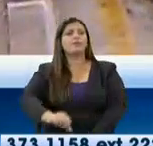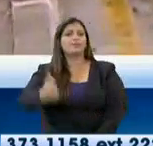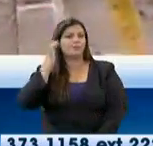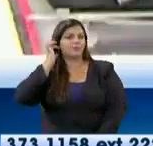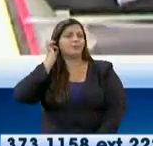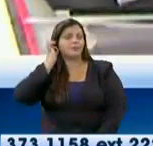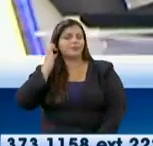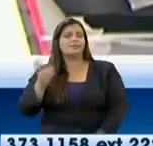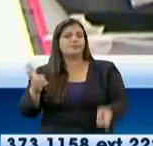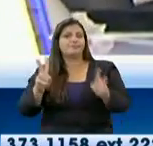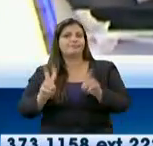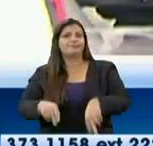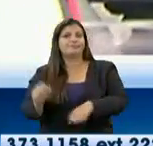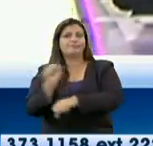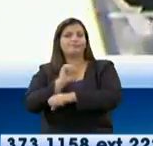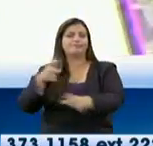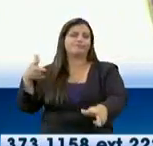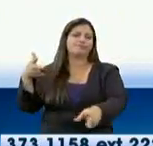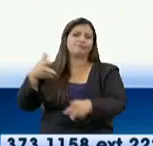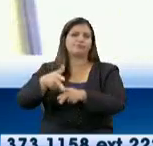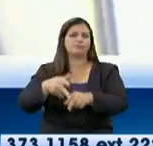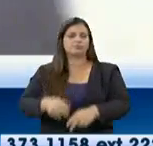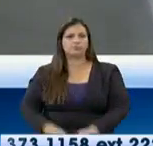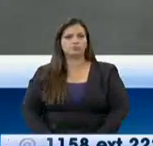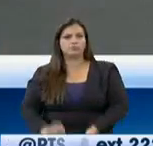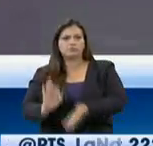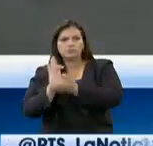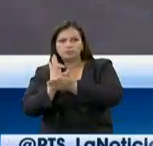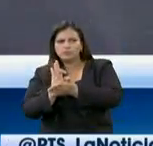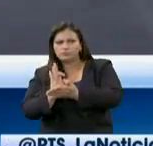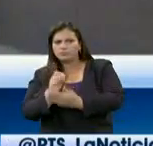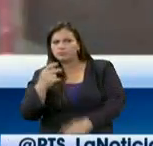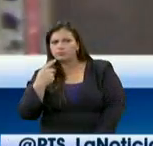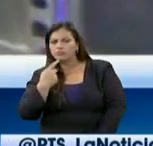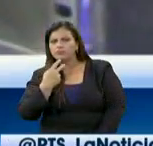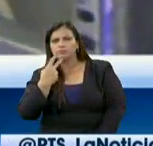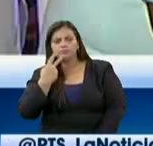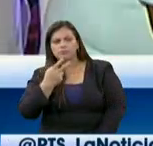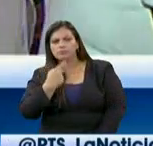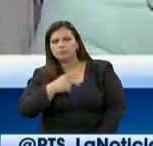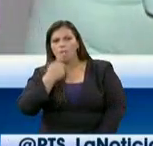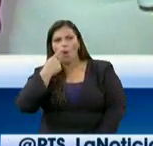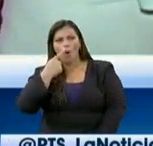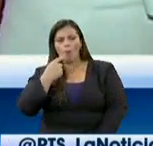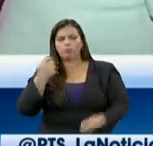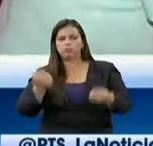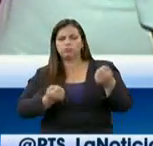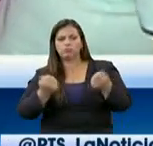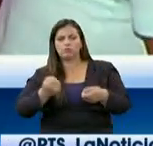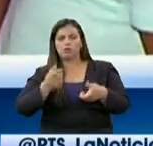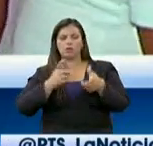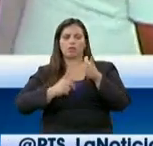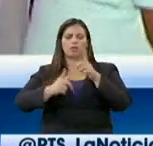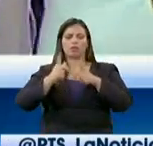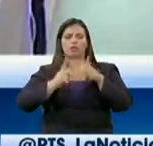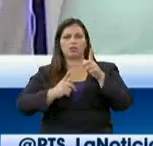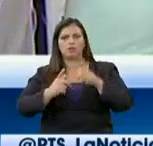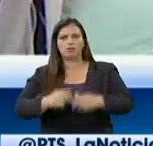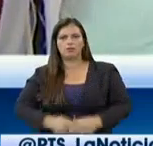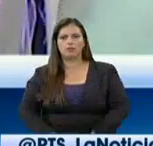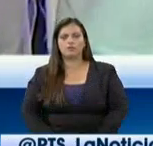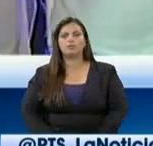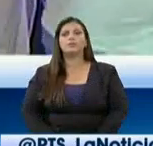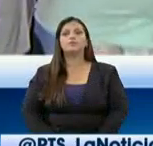estado etílico y que el conductor del auto huyó del sitio a bordo de un taxi. El fallecido fue identificado